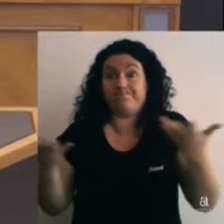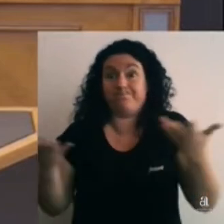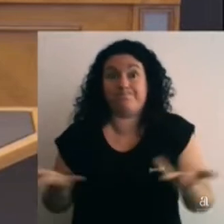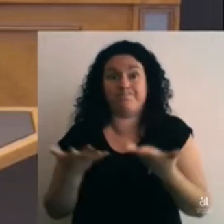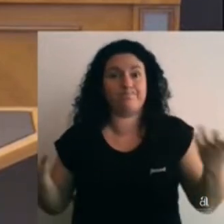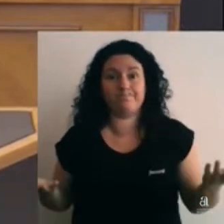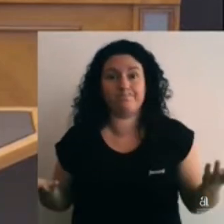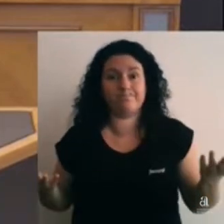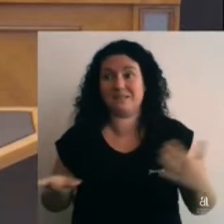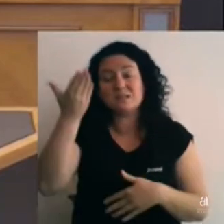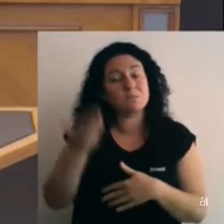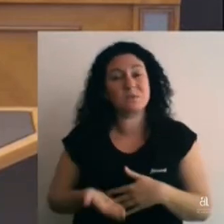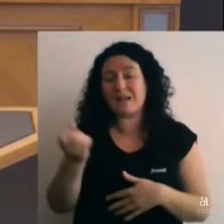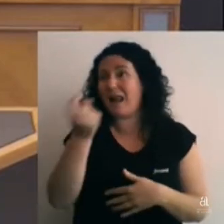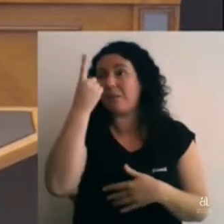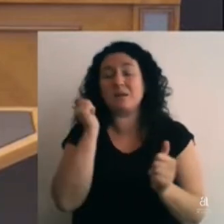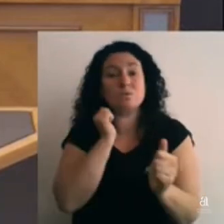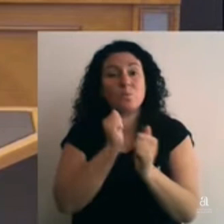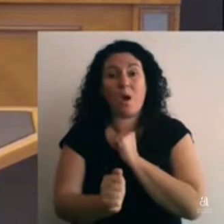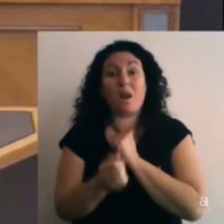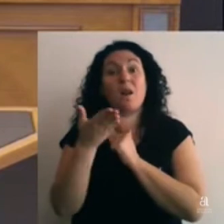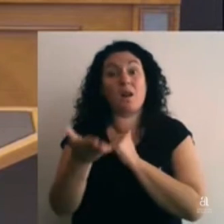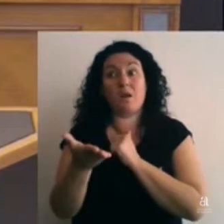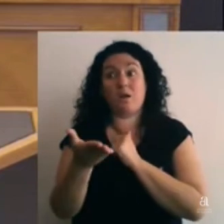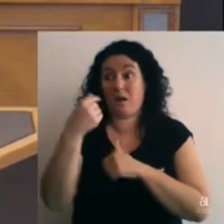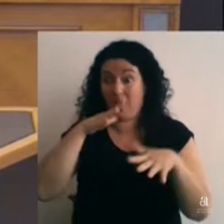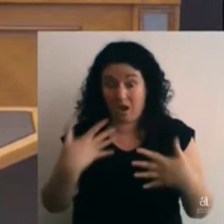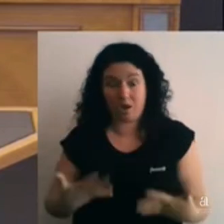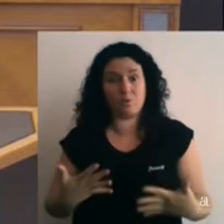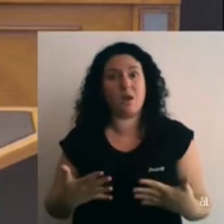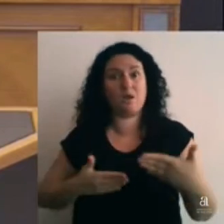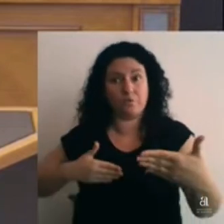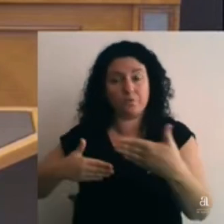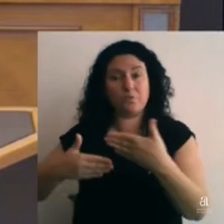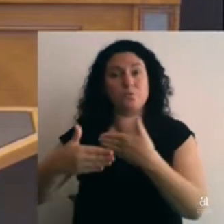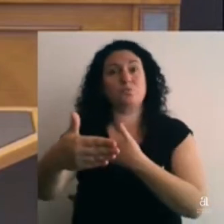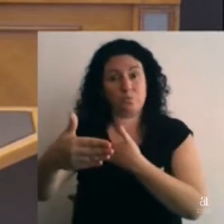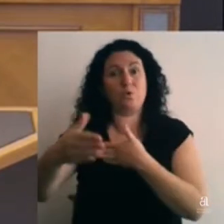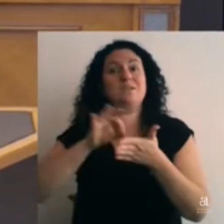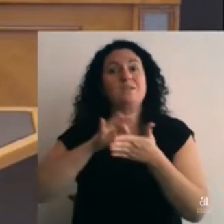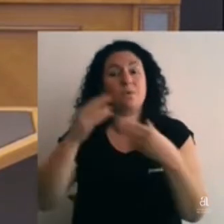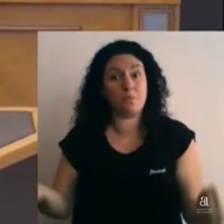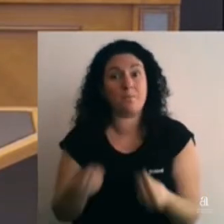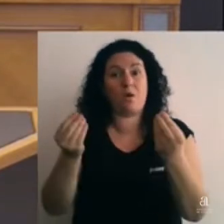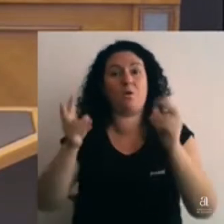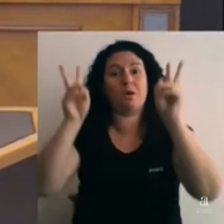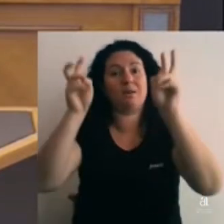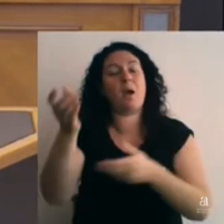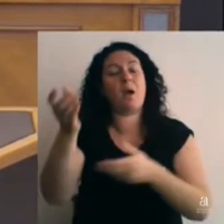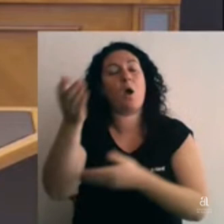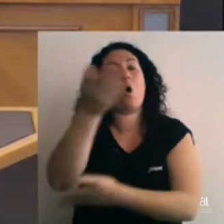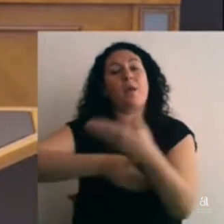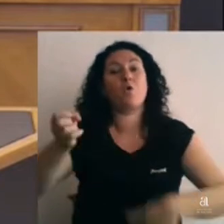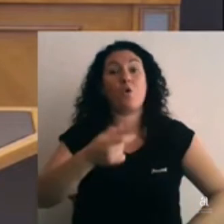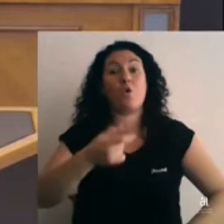más importante que puede garantizar hoy y en el futuro mejores servicios y mejores prestaciones